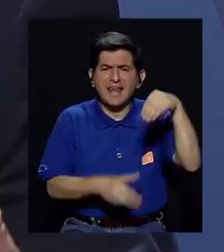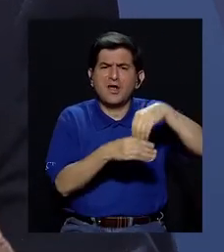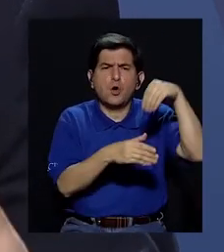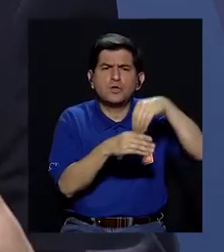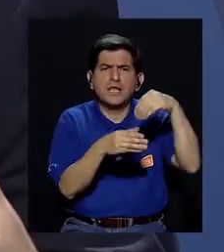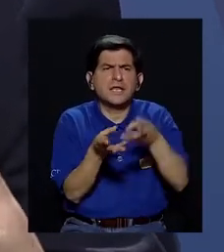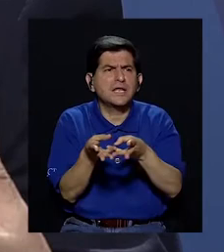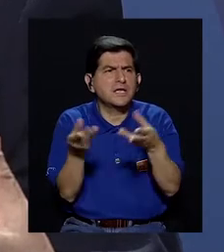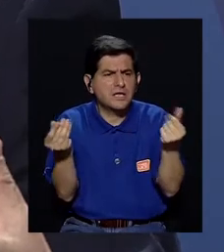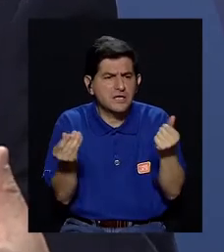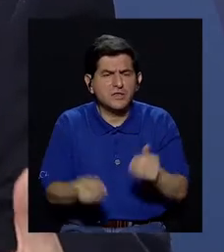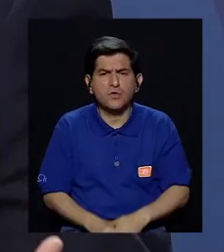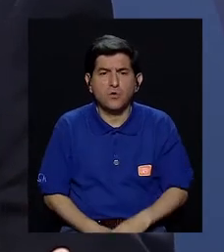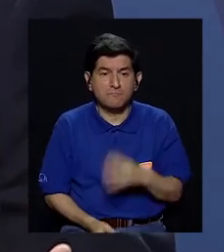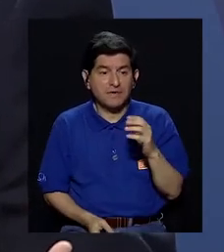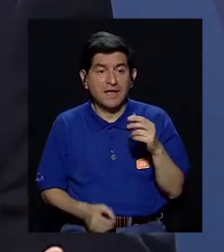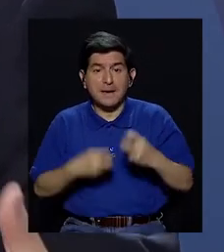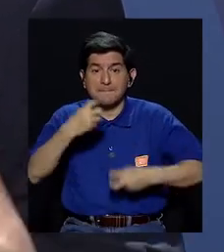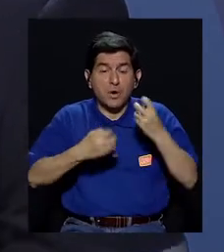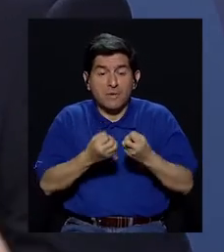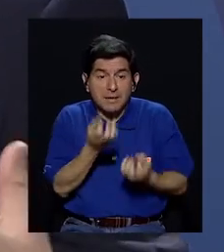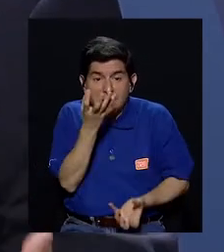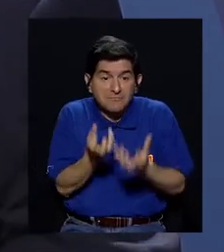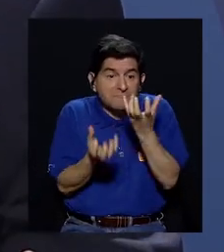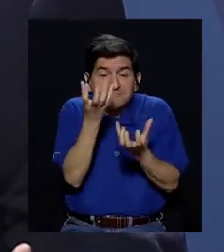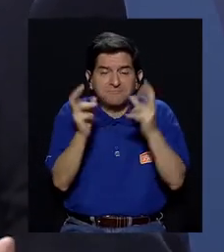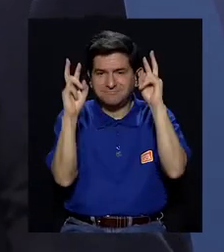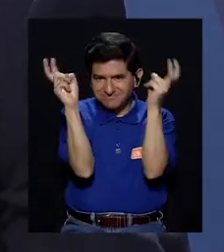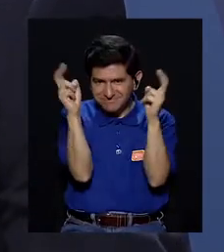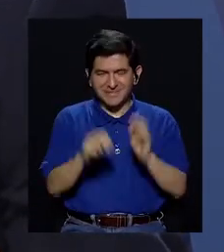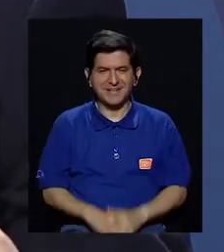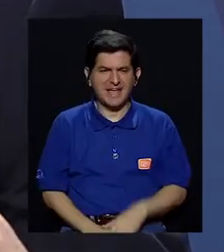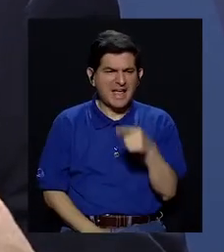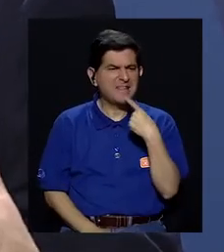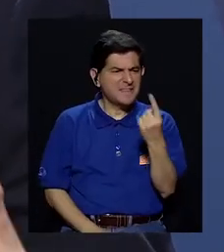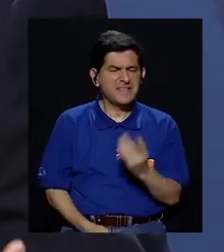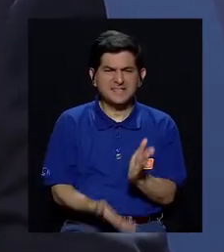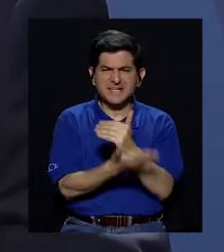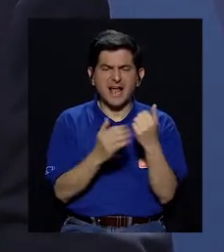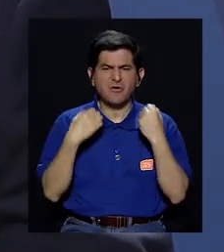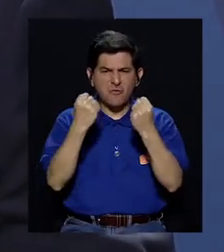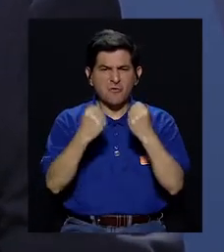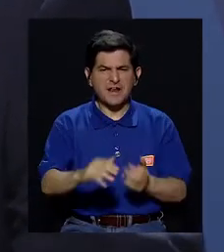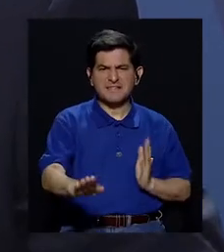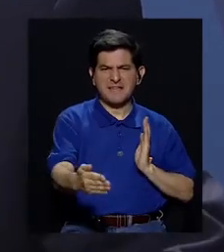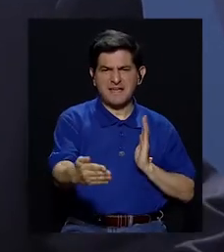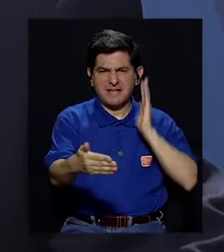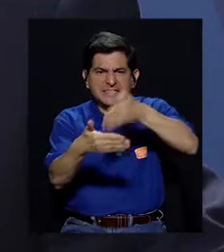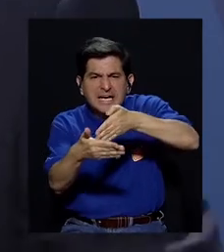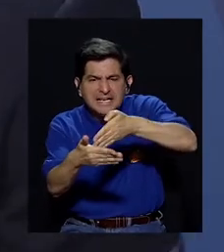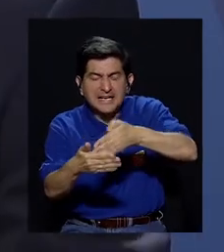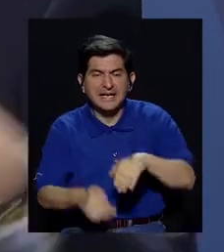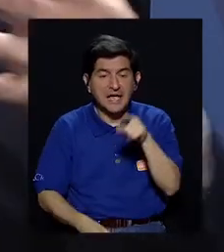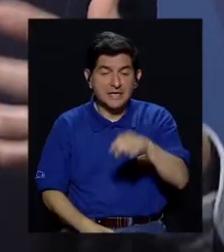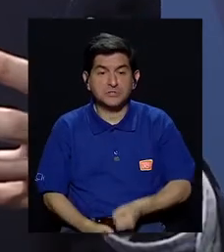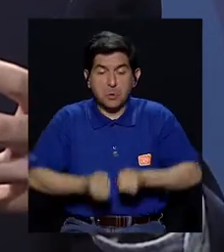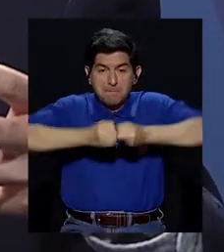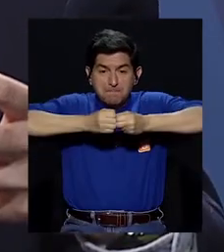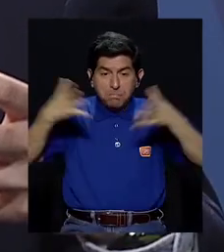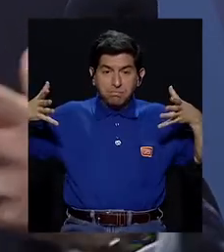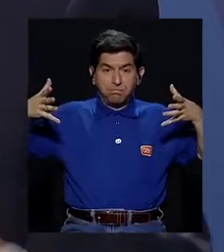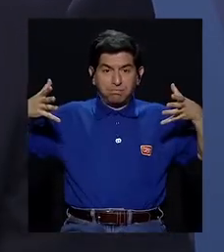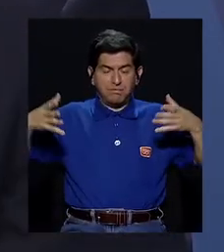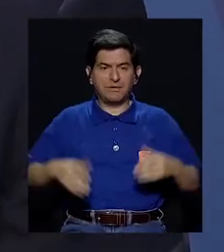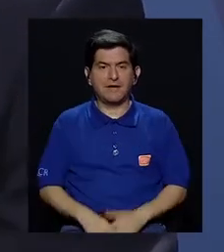contenido sobre todo contenido incendiario llega lanzó un ataque dice algo muy fuerte eso inmediatamente generó una explosión